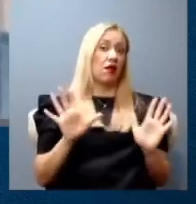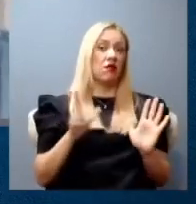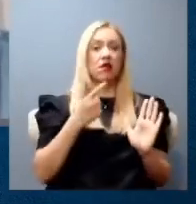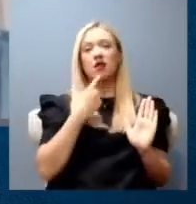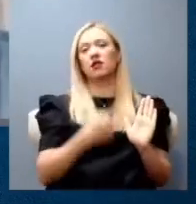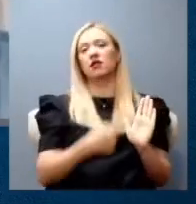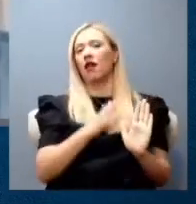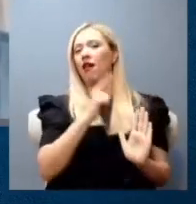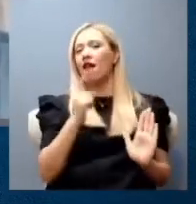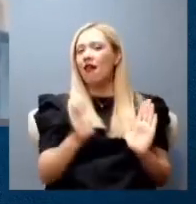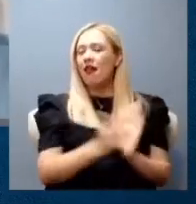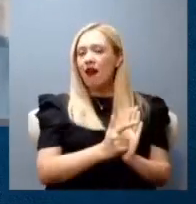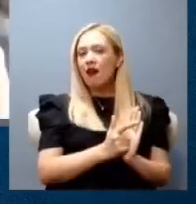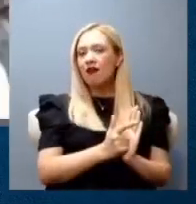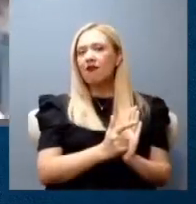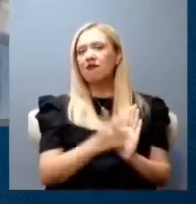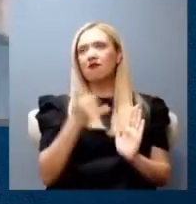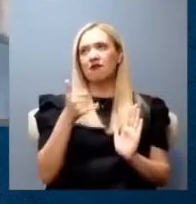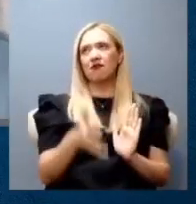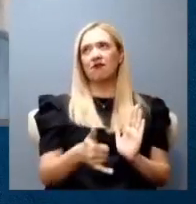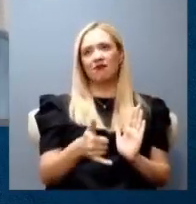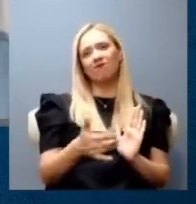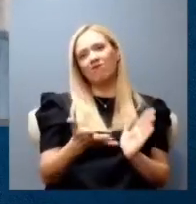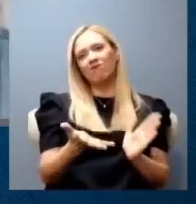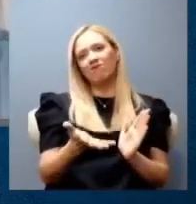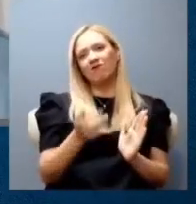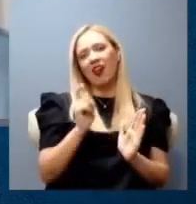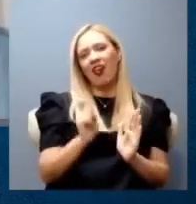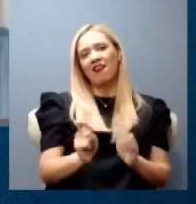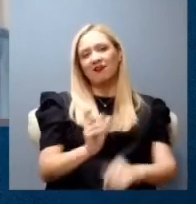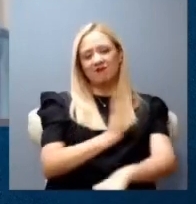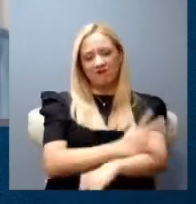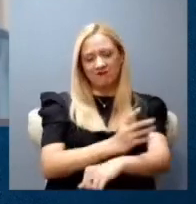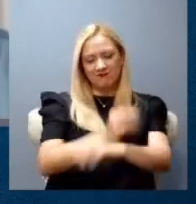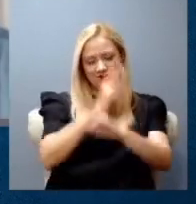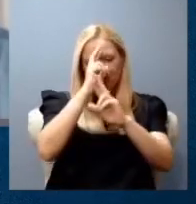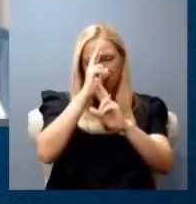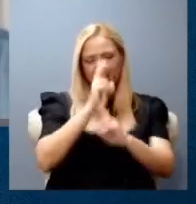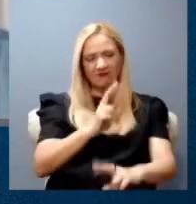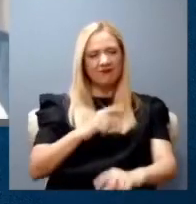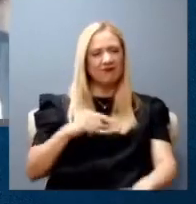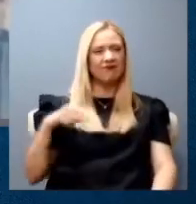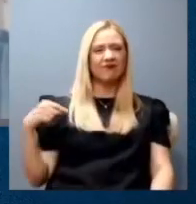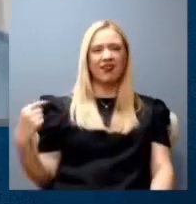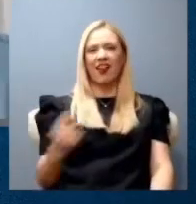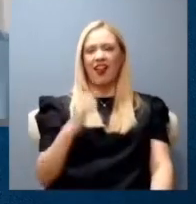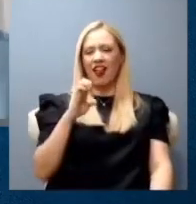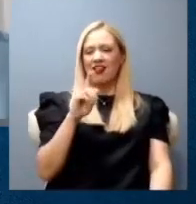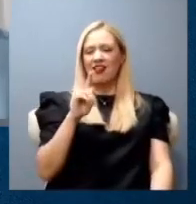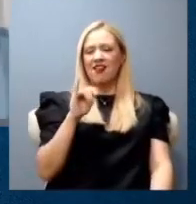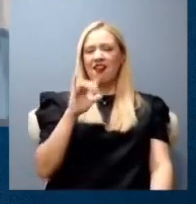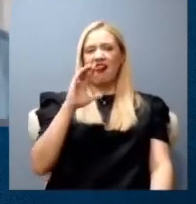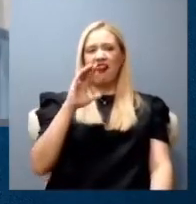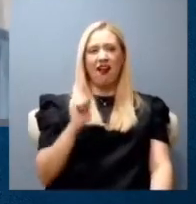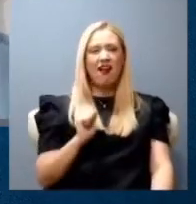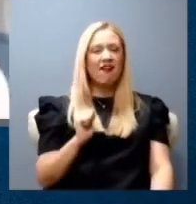sino diría yo, como una ética global, en el sentido de que no es